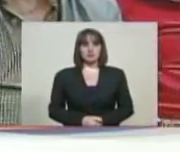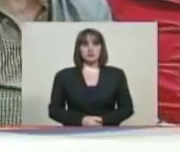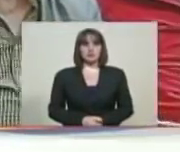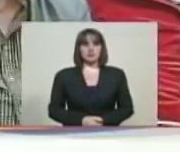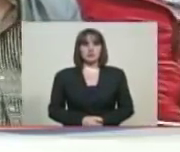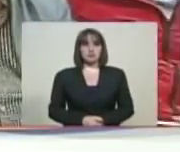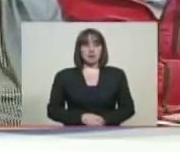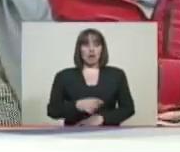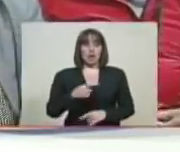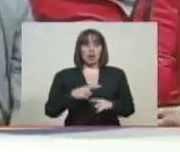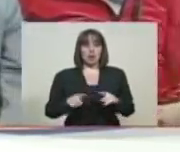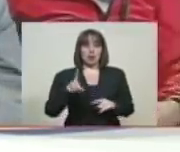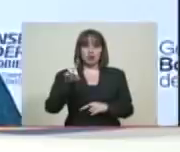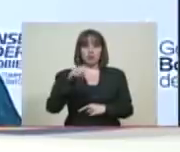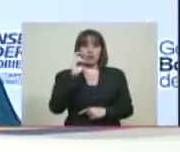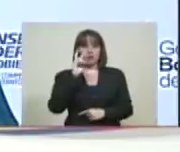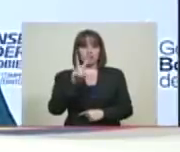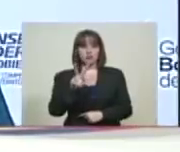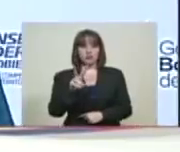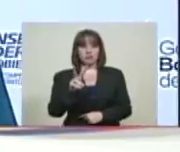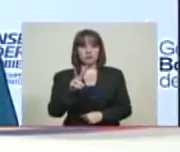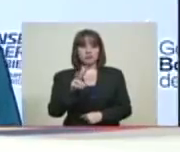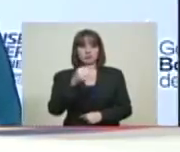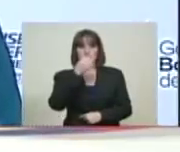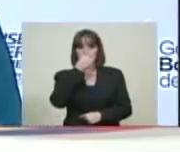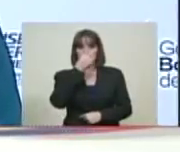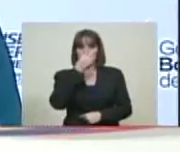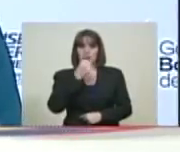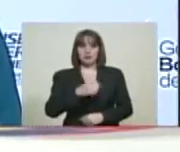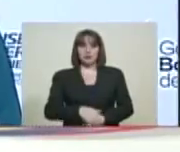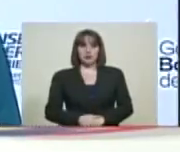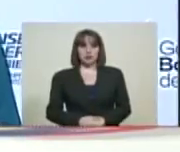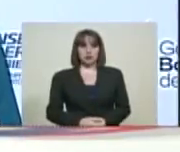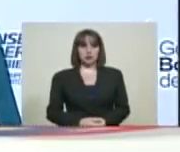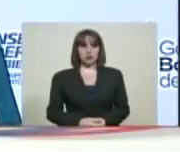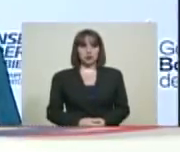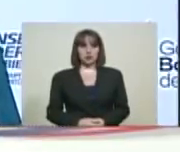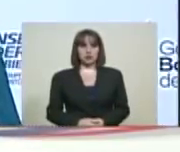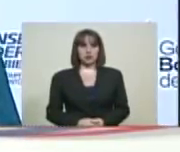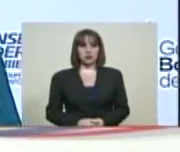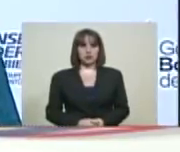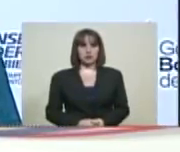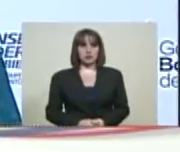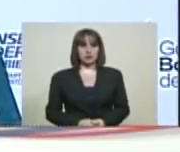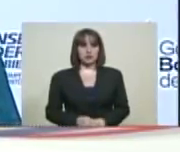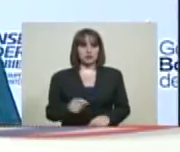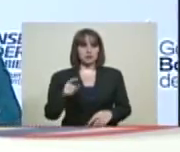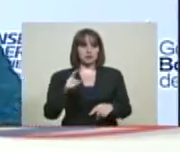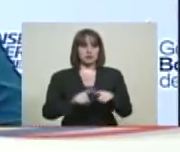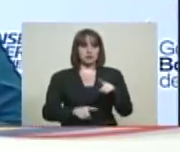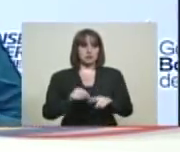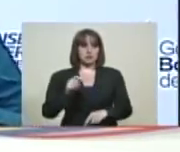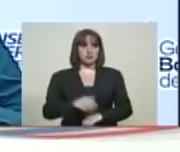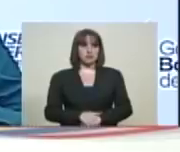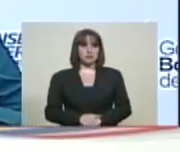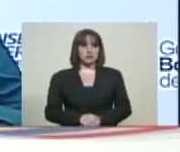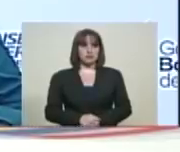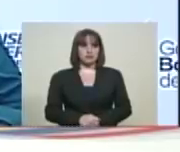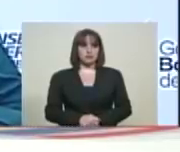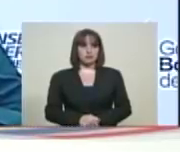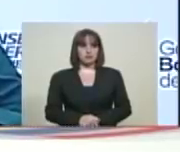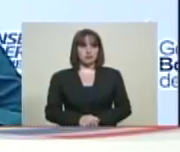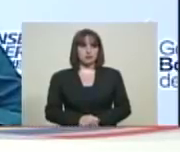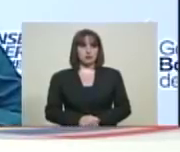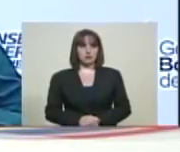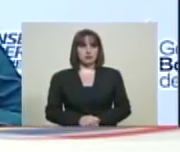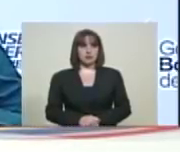pero también hay que ver la otra parte no solo la responsabilidad de gobierno y estado que en este caso recae en mí en este